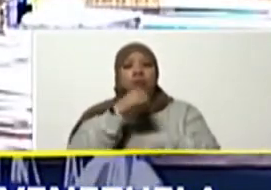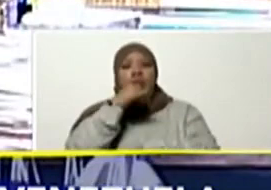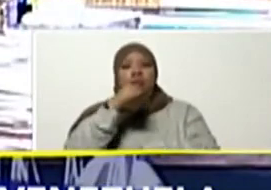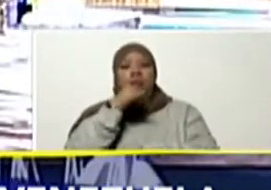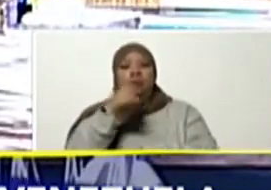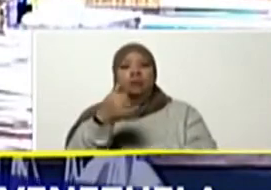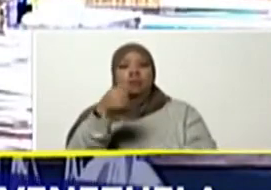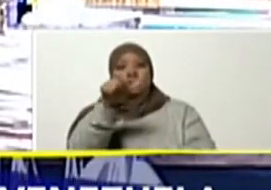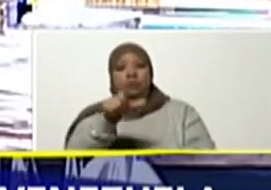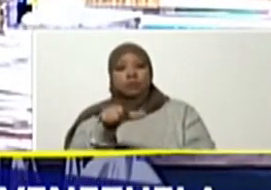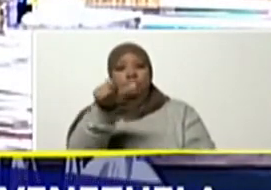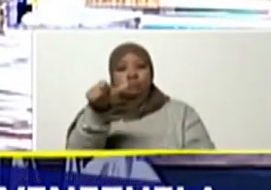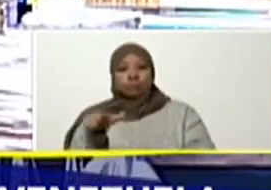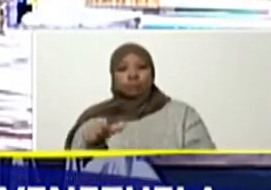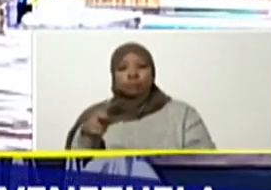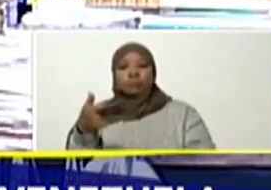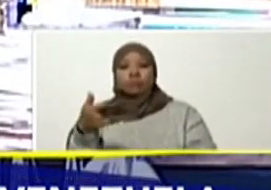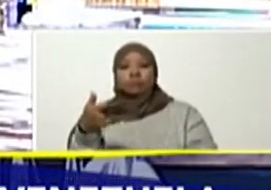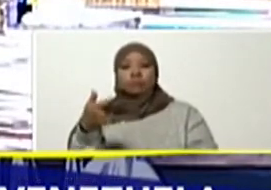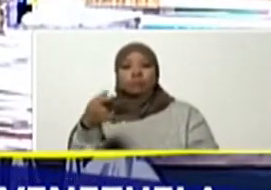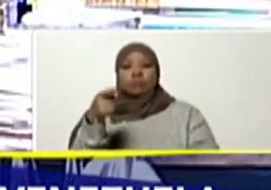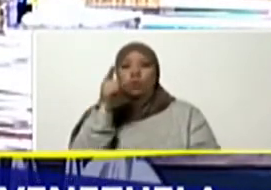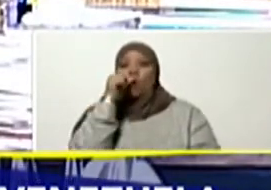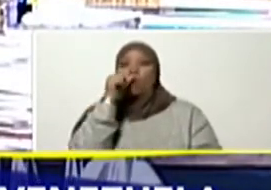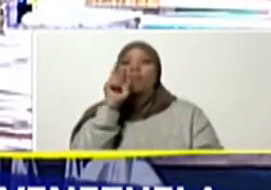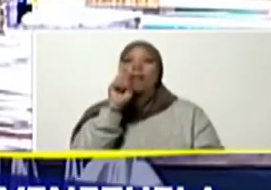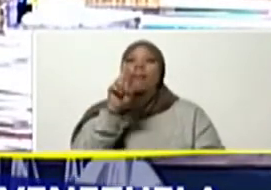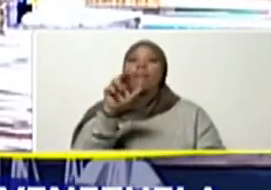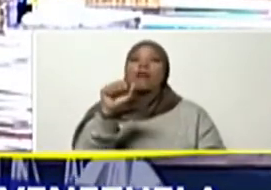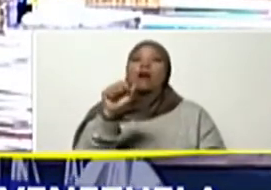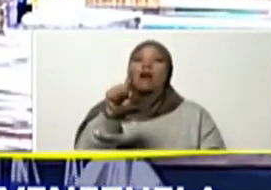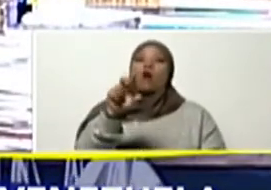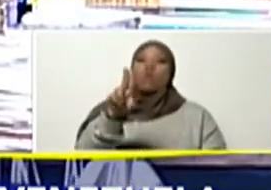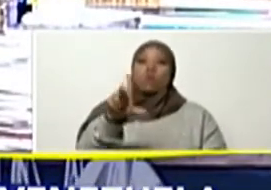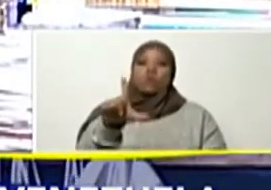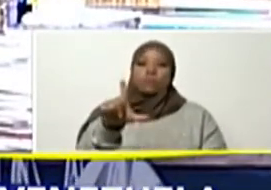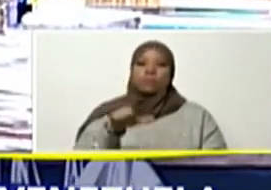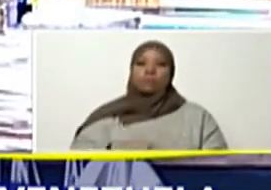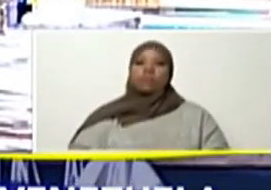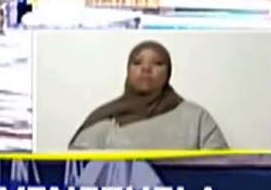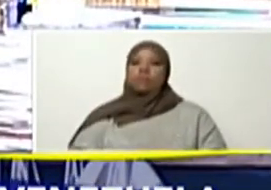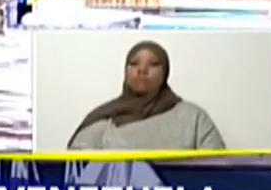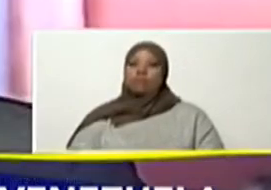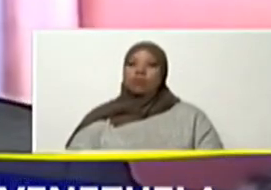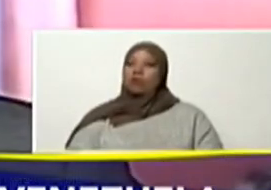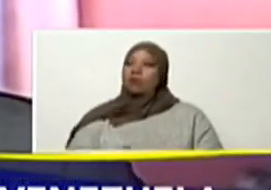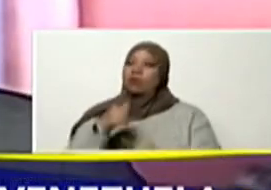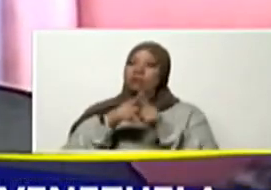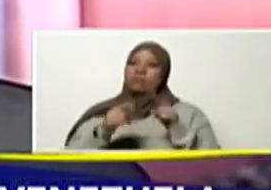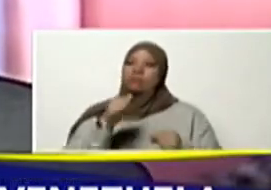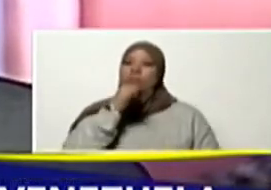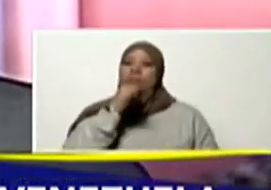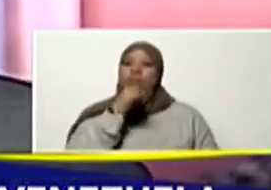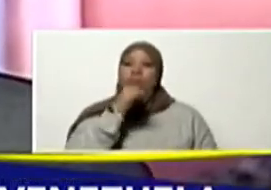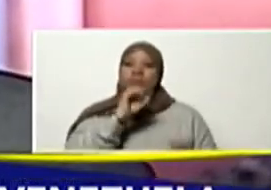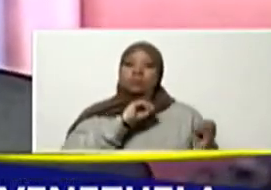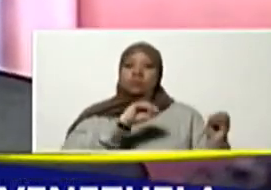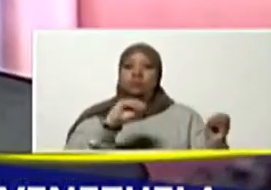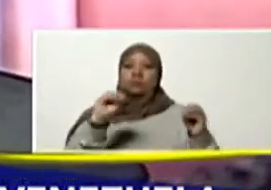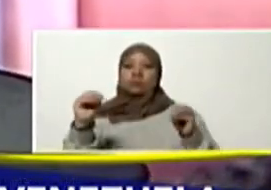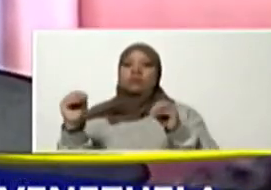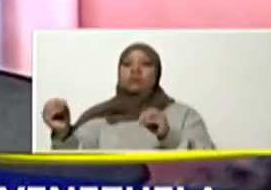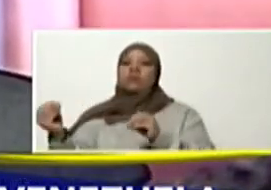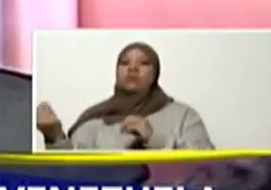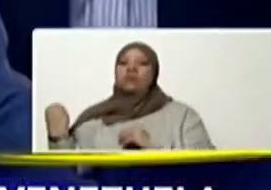Casal, Dimas Raúl Nicolás Casal. Nadie entiende por qué, si él se llama Dimas Raúl